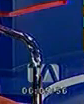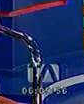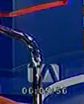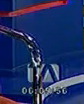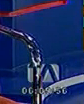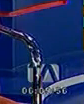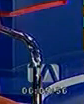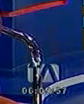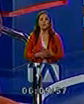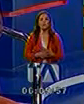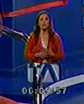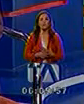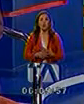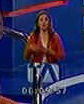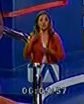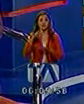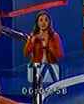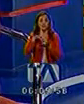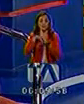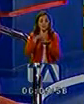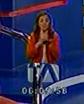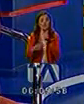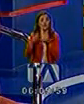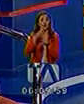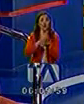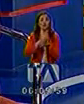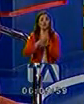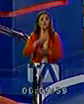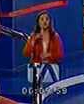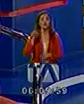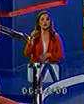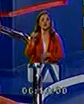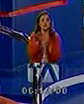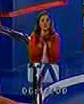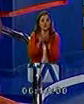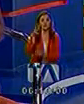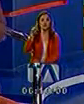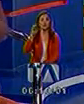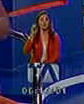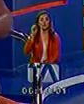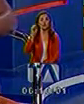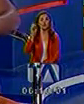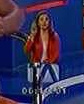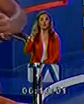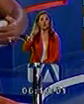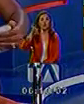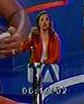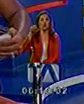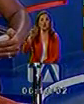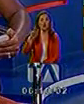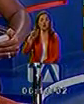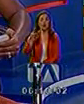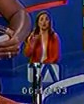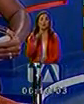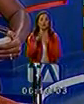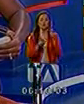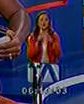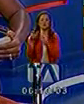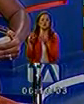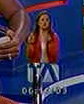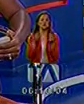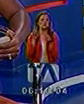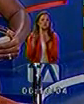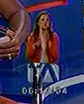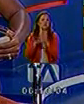muerte de 3 personas y los fuertes disturbios en Pozorja, provincia del Guayas, por el rumor de un supuesto robo de niños, deja como resultado a